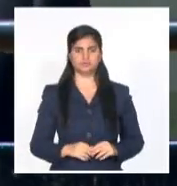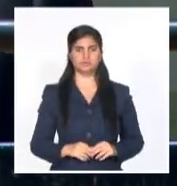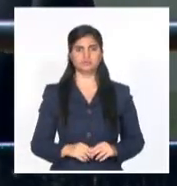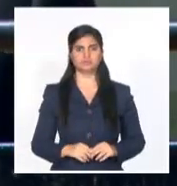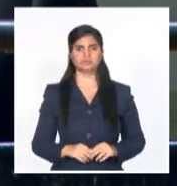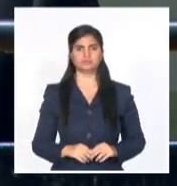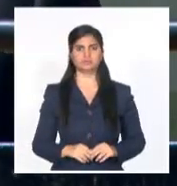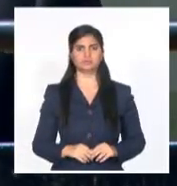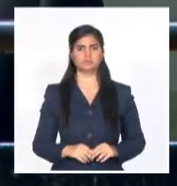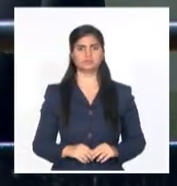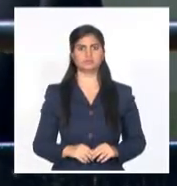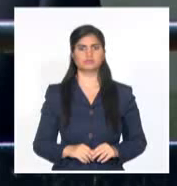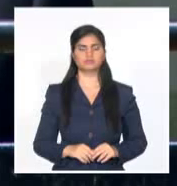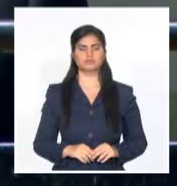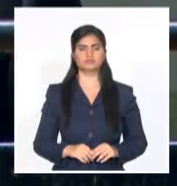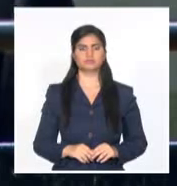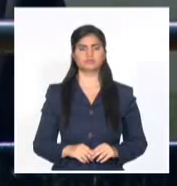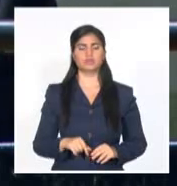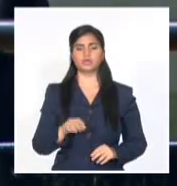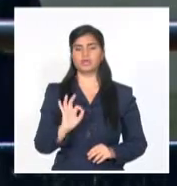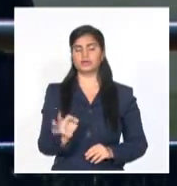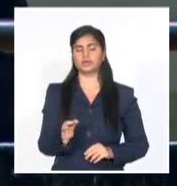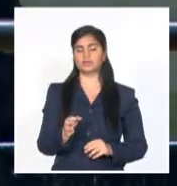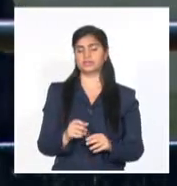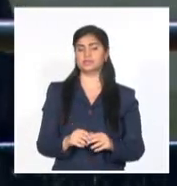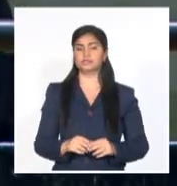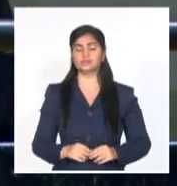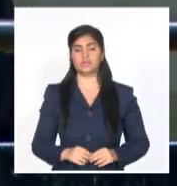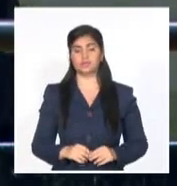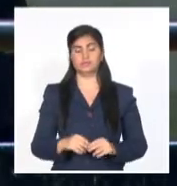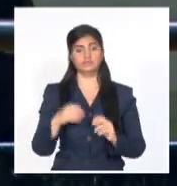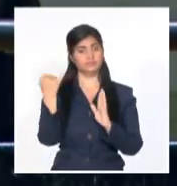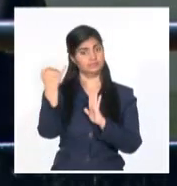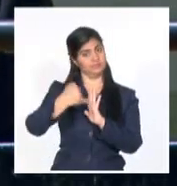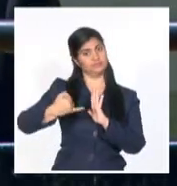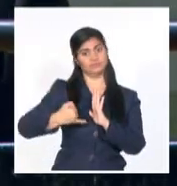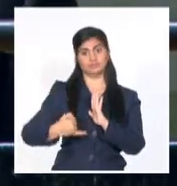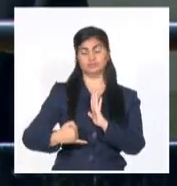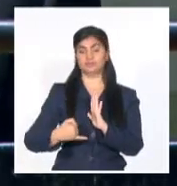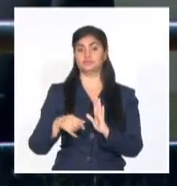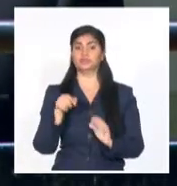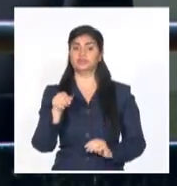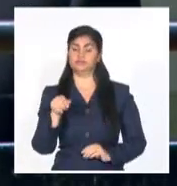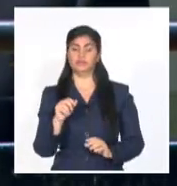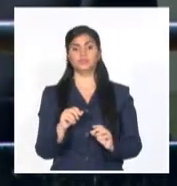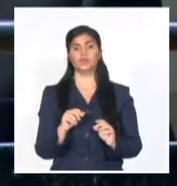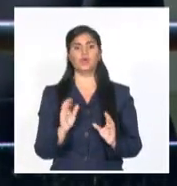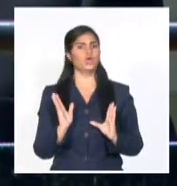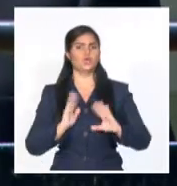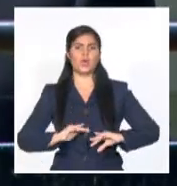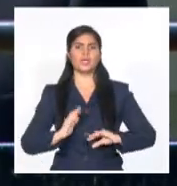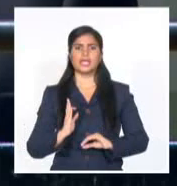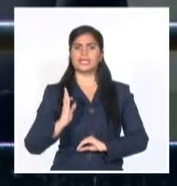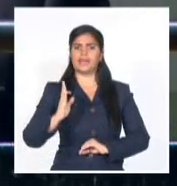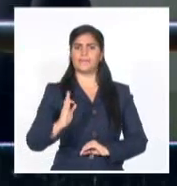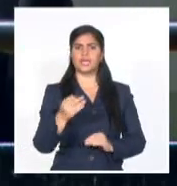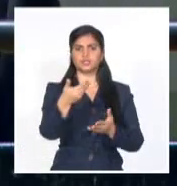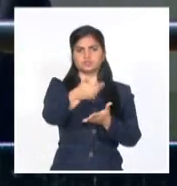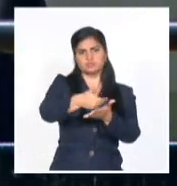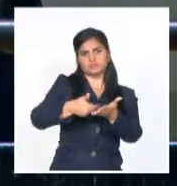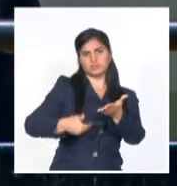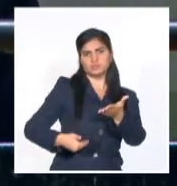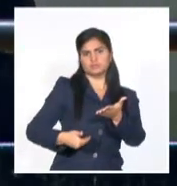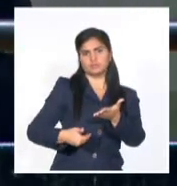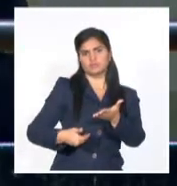cruel e inhumano y también una grosera violación de las normas de comercio y del